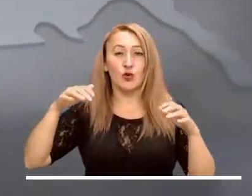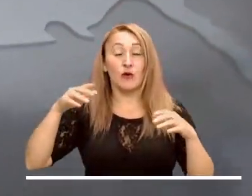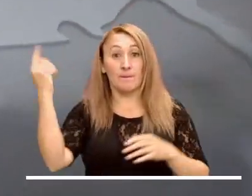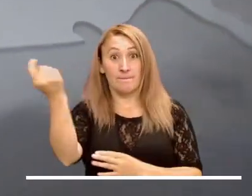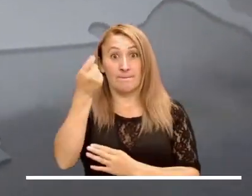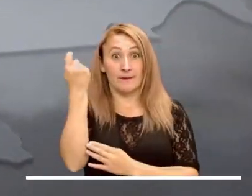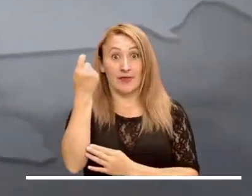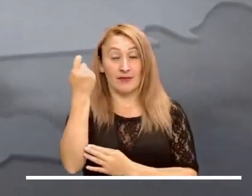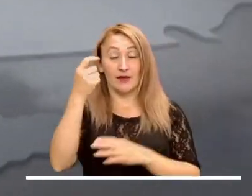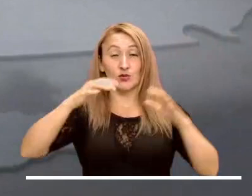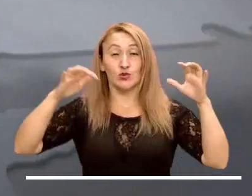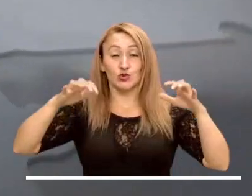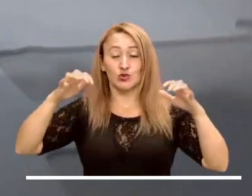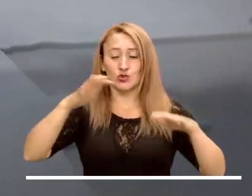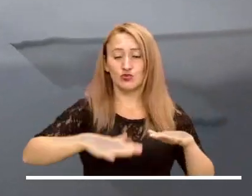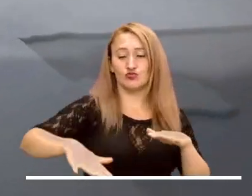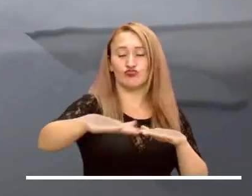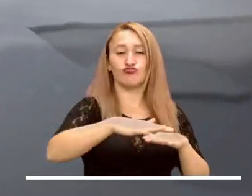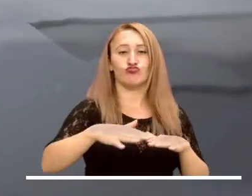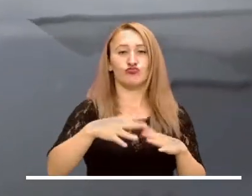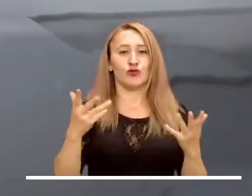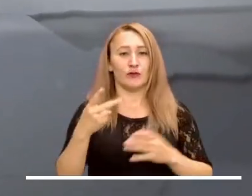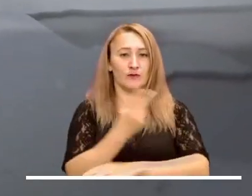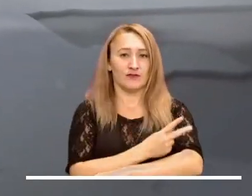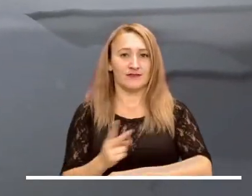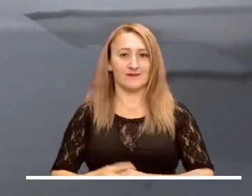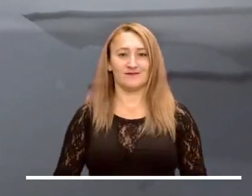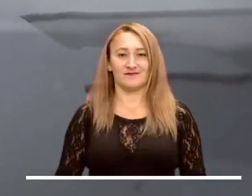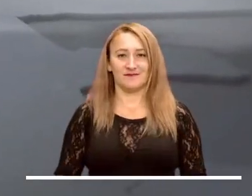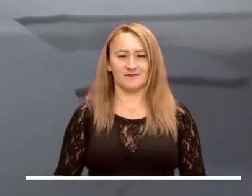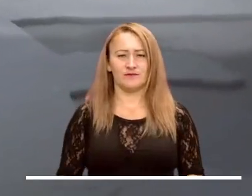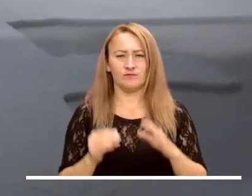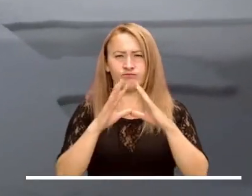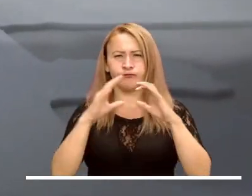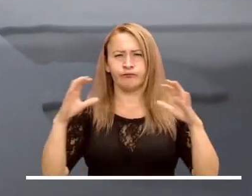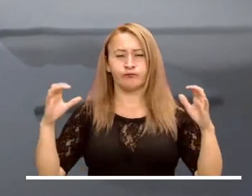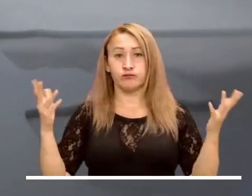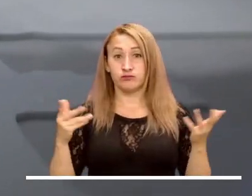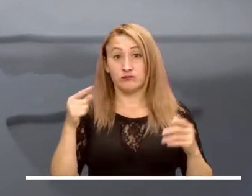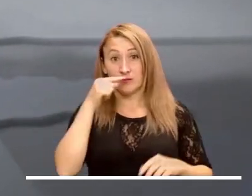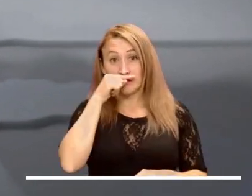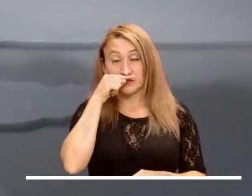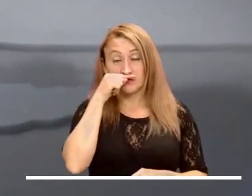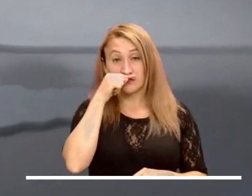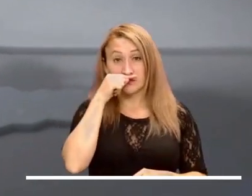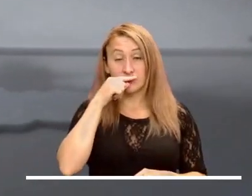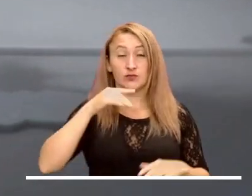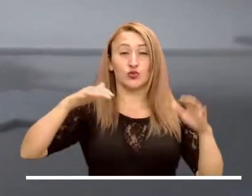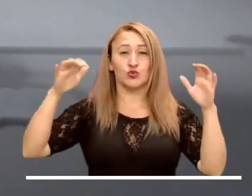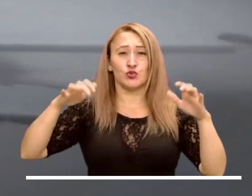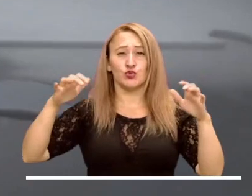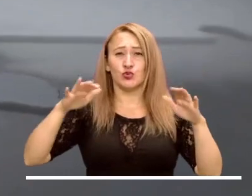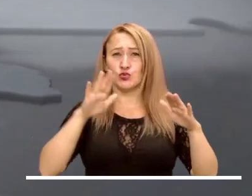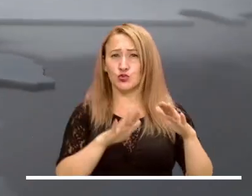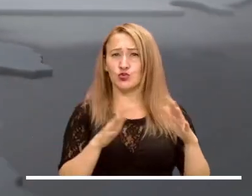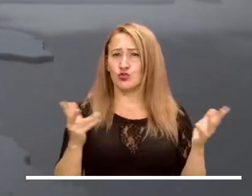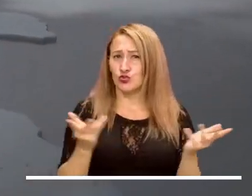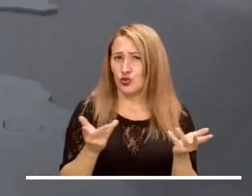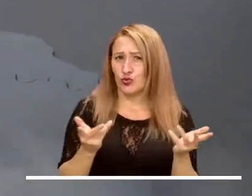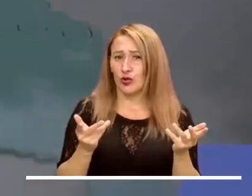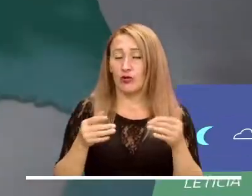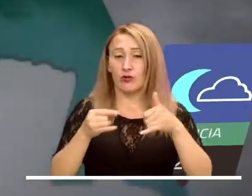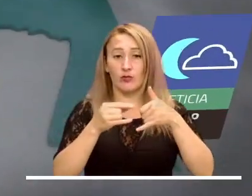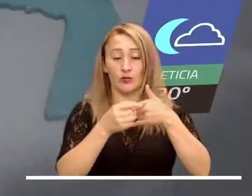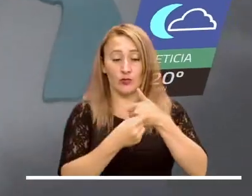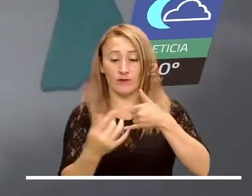Visitemos ahora la Orinoquía, donde los pronósticos anuncian precipitaciones locales en Meta y lluvias extensas en el departamento de Vichada. Una